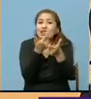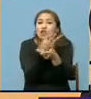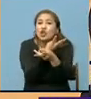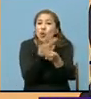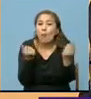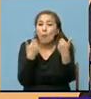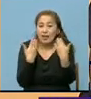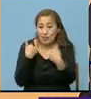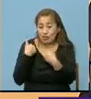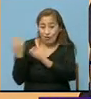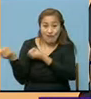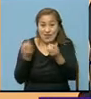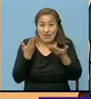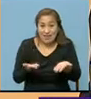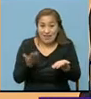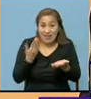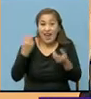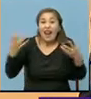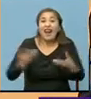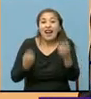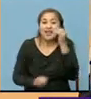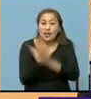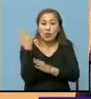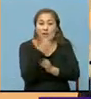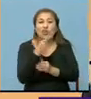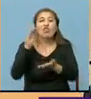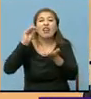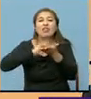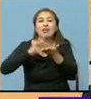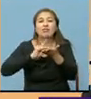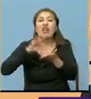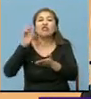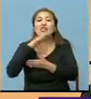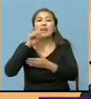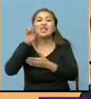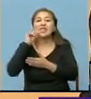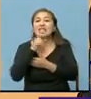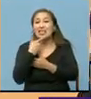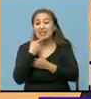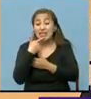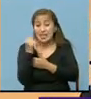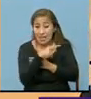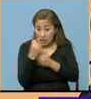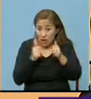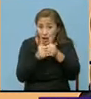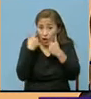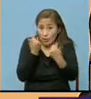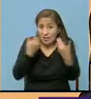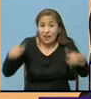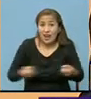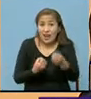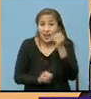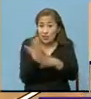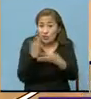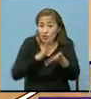terminada es más me invitaron a la inauguración el actual diputado provincial rivas estuve acompañándolo en la en la inauguración